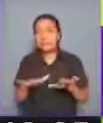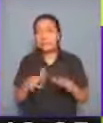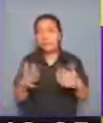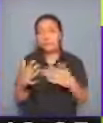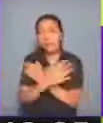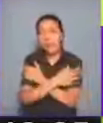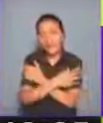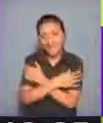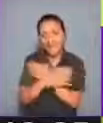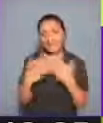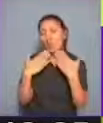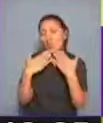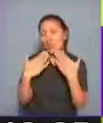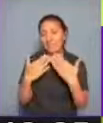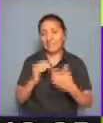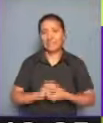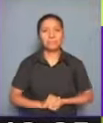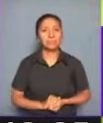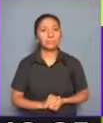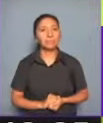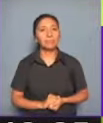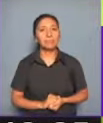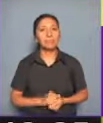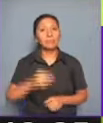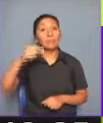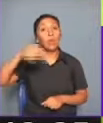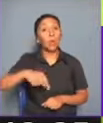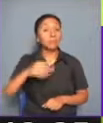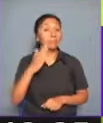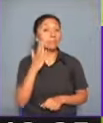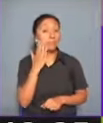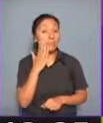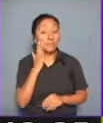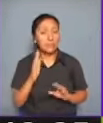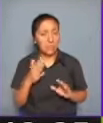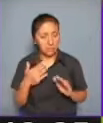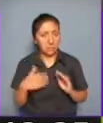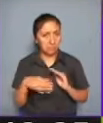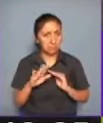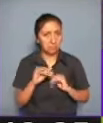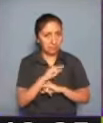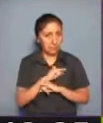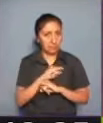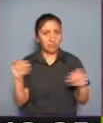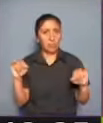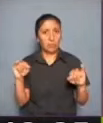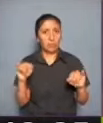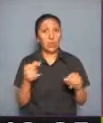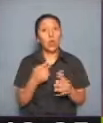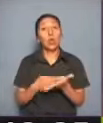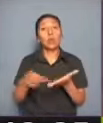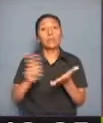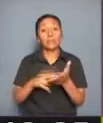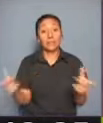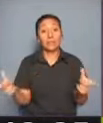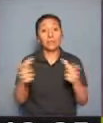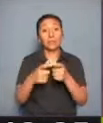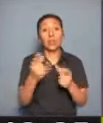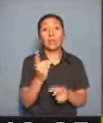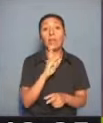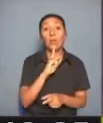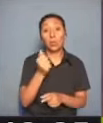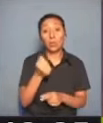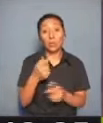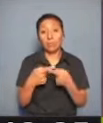Gracias pisa Hoy entonces en horas de la tarde vamos a tener más información Se van a volver a reunir los representantes de la Uta con las